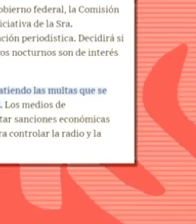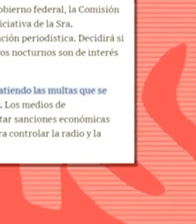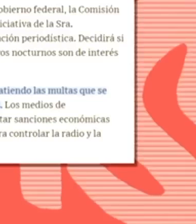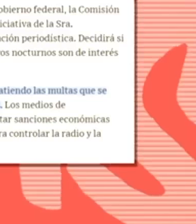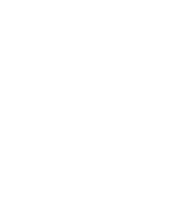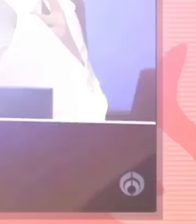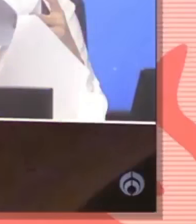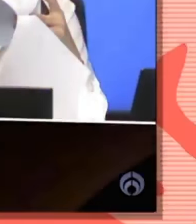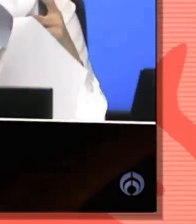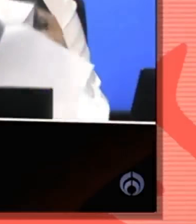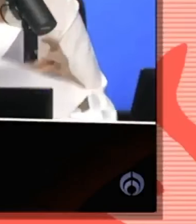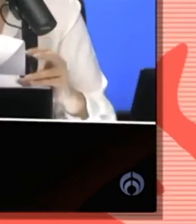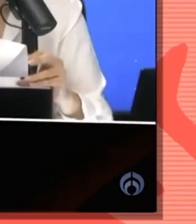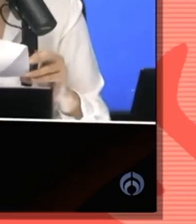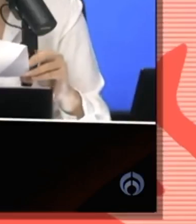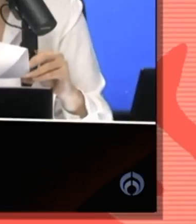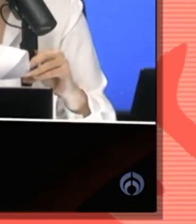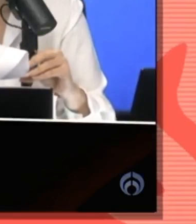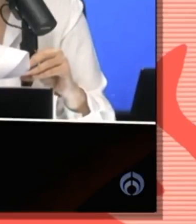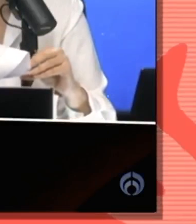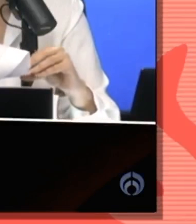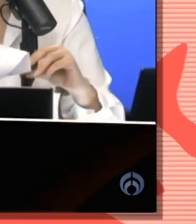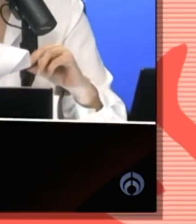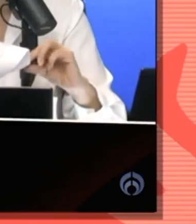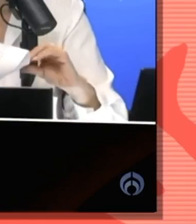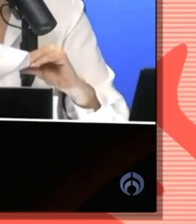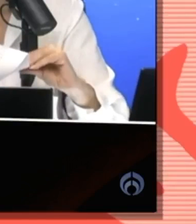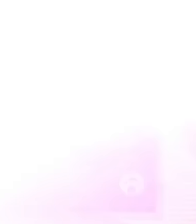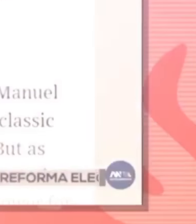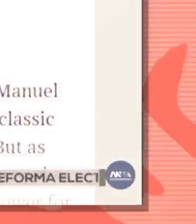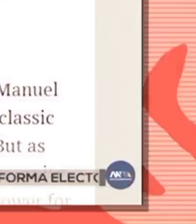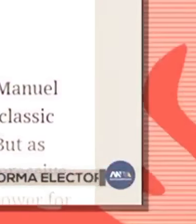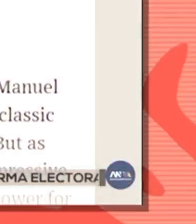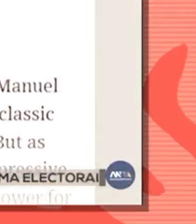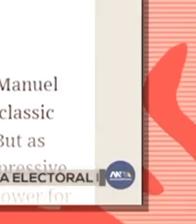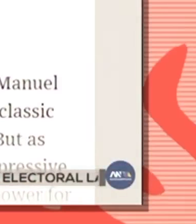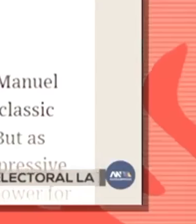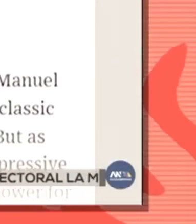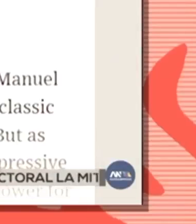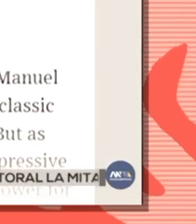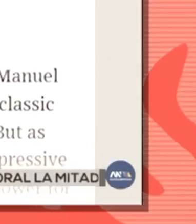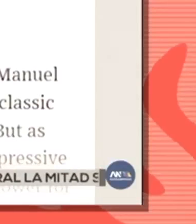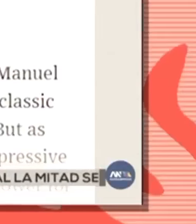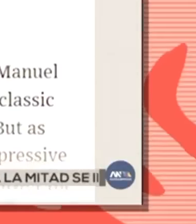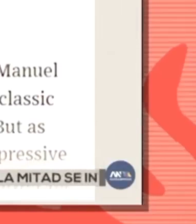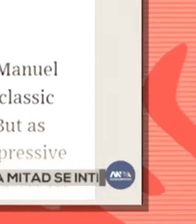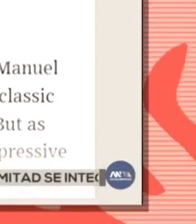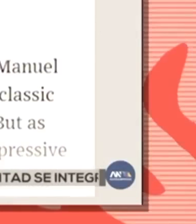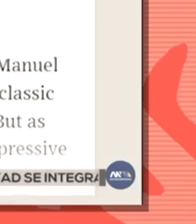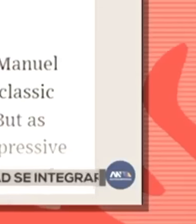infracciones verbales. Que aún se están debatiendo las multas que se impondrán por tales infracciones verbales. El problema está además en las facultades que tendría la